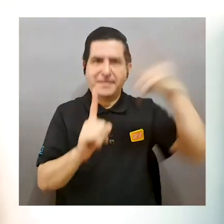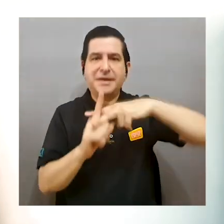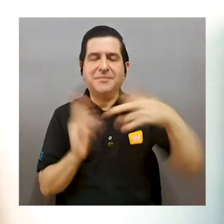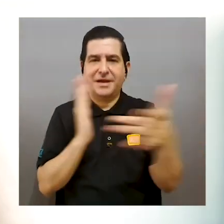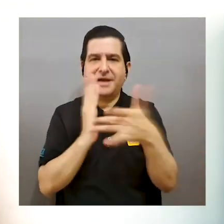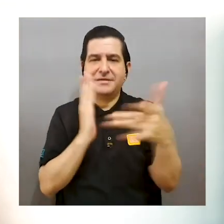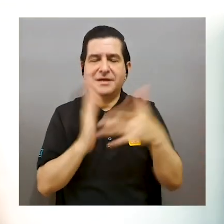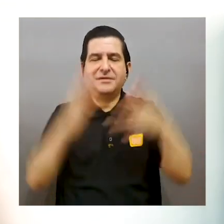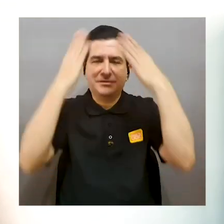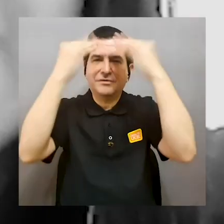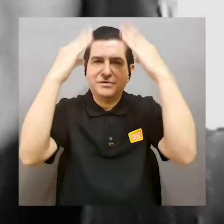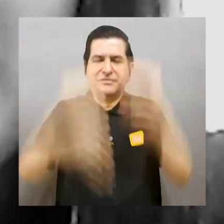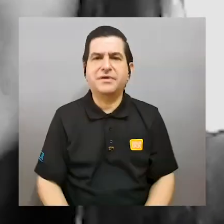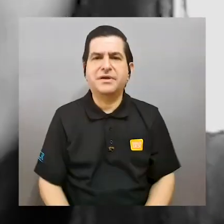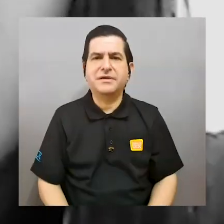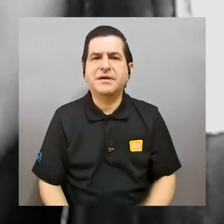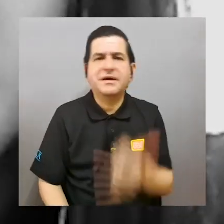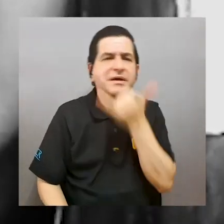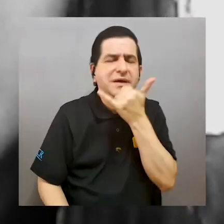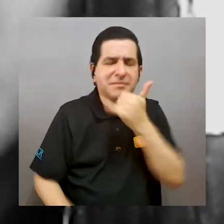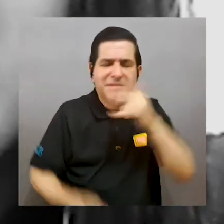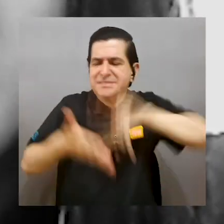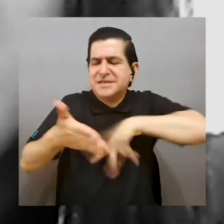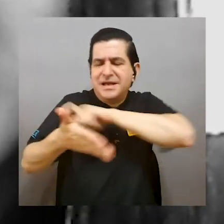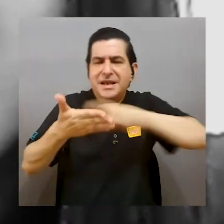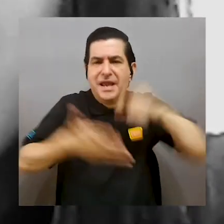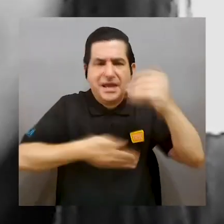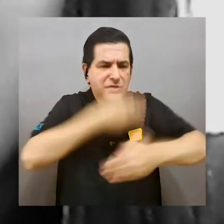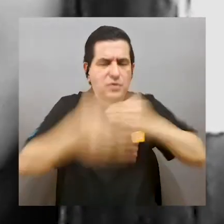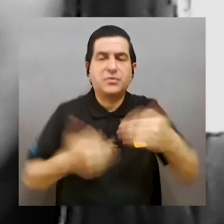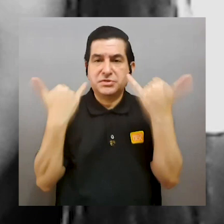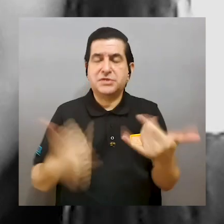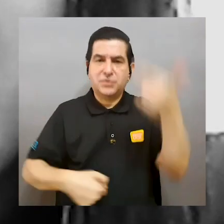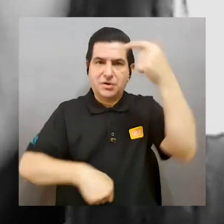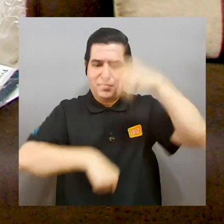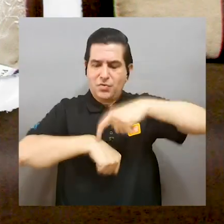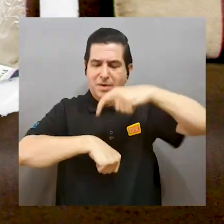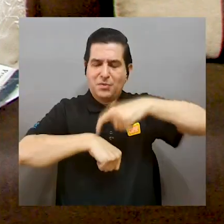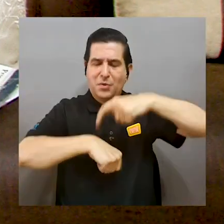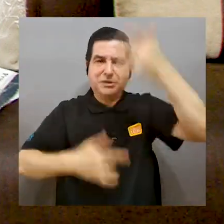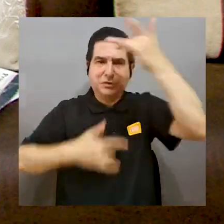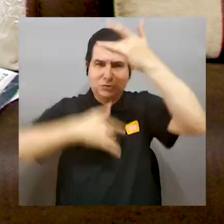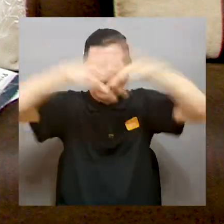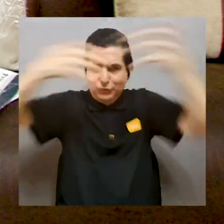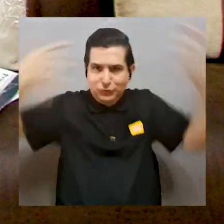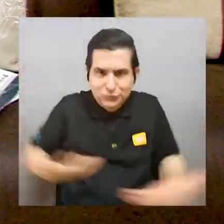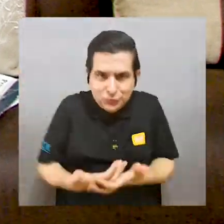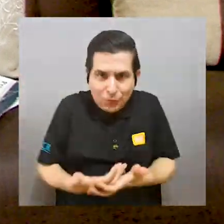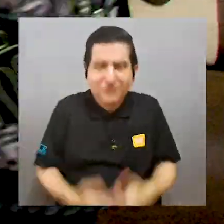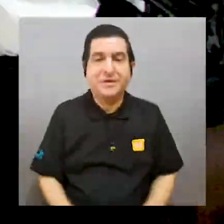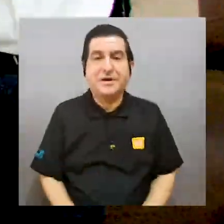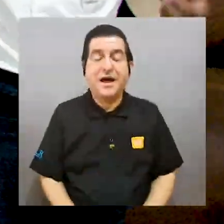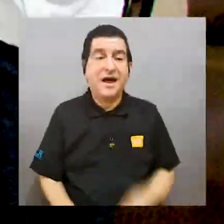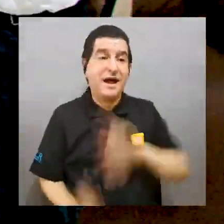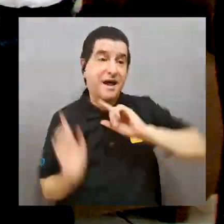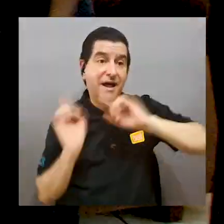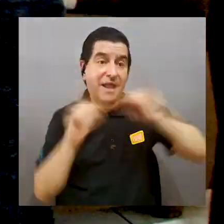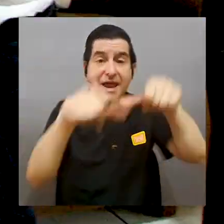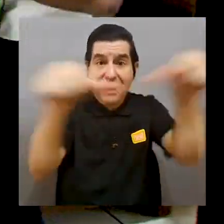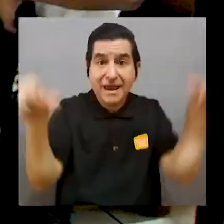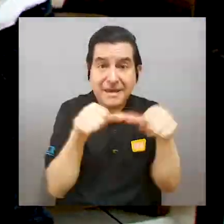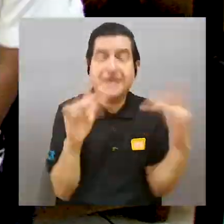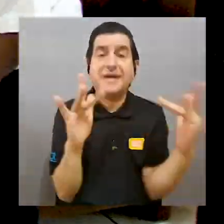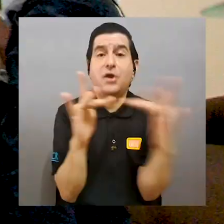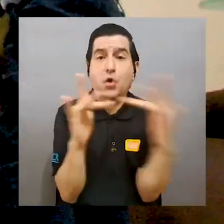tecnologías de información. ¿Qué pasa con el proceso de lectoescritura en este tiempo de pandemia? nos damos cuenta de que la presencialidad,